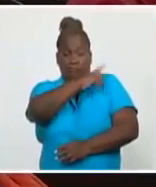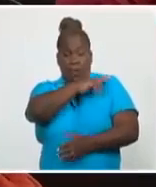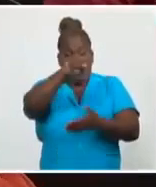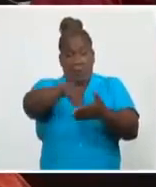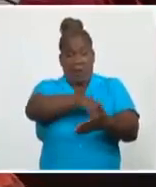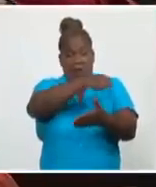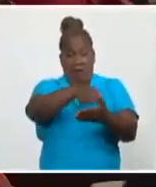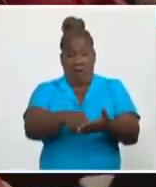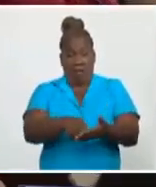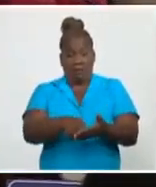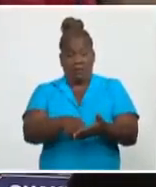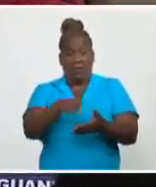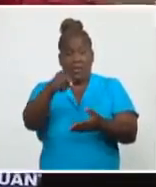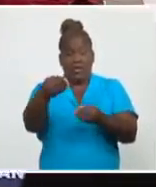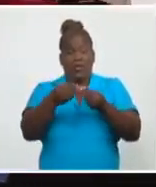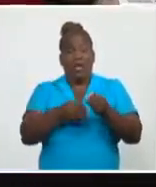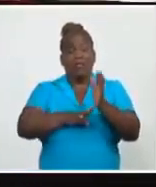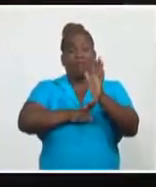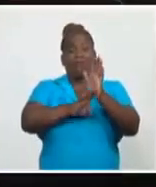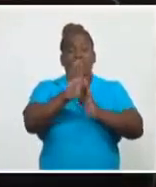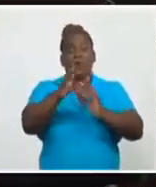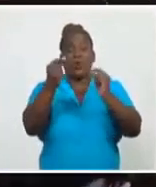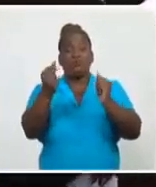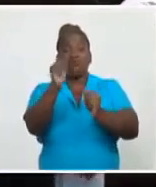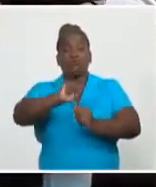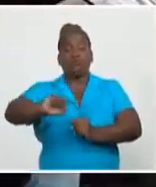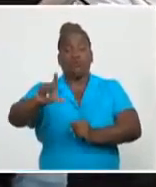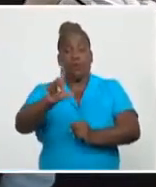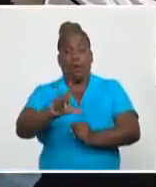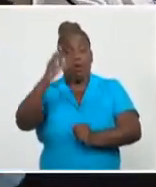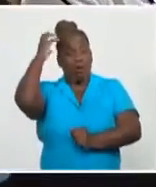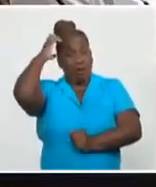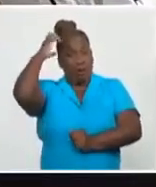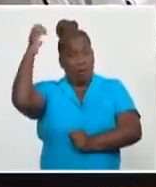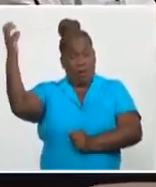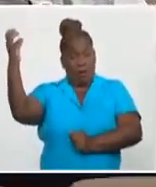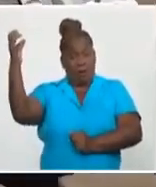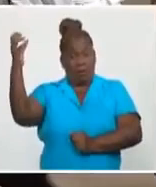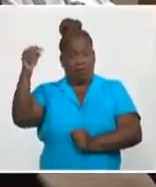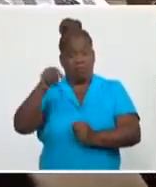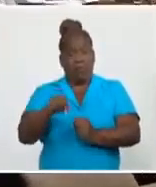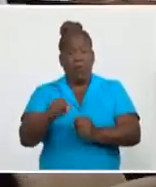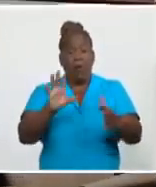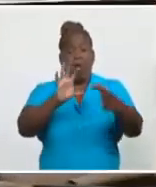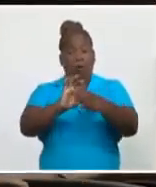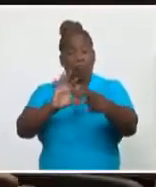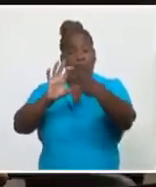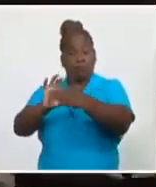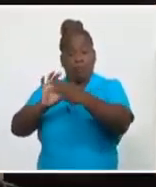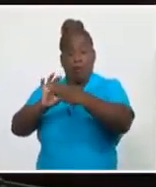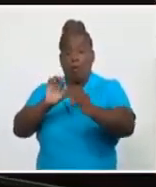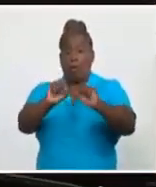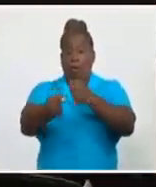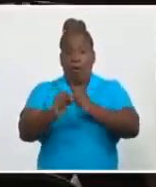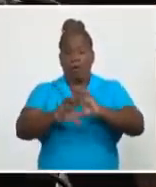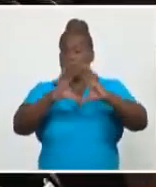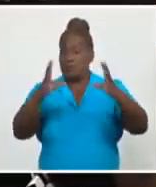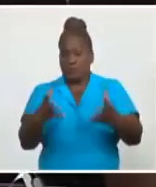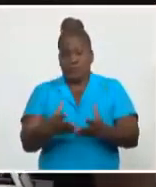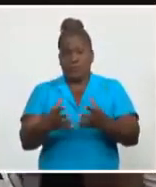desarrollo económico y social y del Estado como rector, coordinador y regulador de todos los